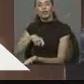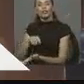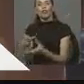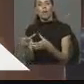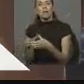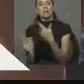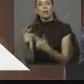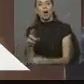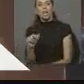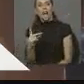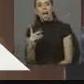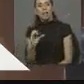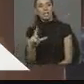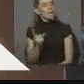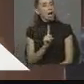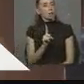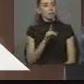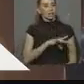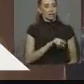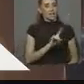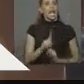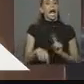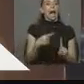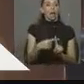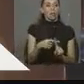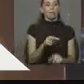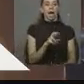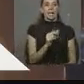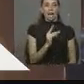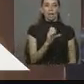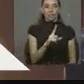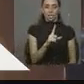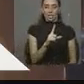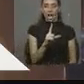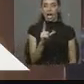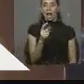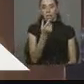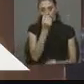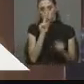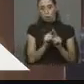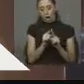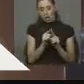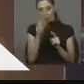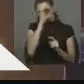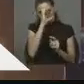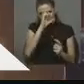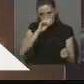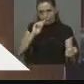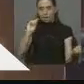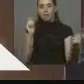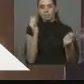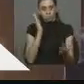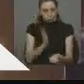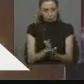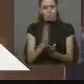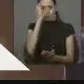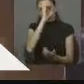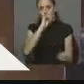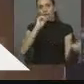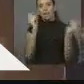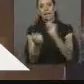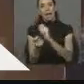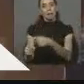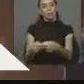en el caso de Chile. Además había que ser radical en la búsqueda del cambio social.